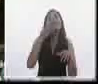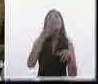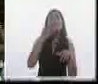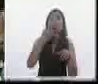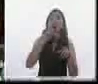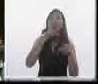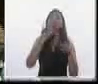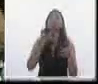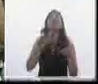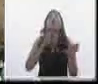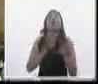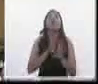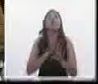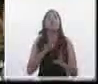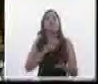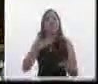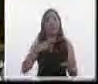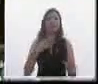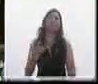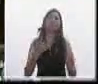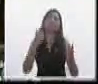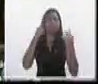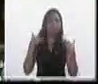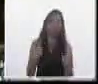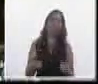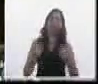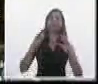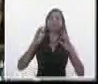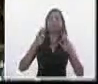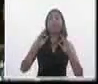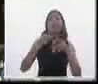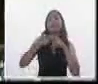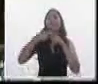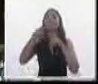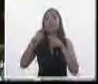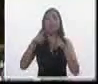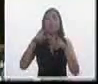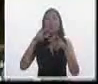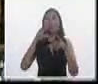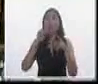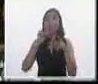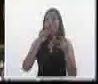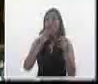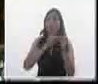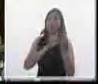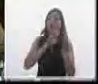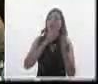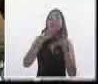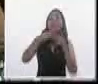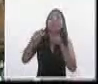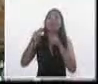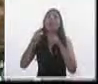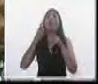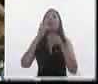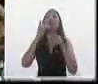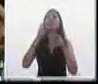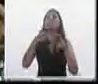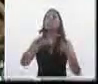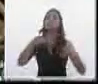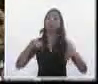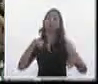hablar de la tolerancia que debemos de tener con los demás con los que Tienen alguna diferencia pero no con estas diferencias quiere decir que nos hacen